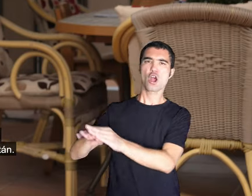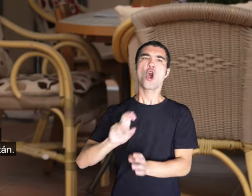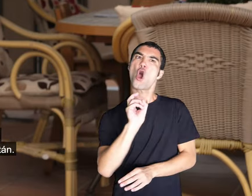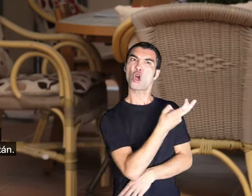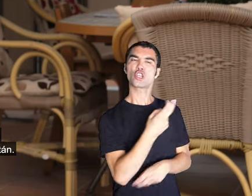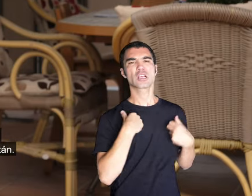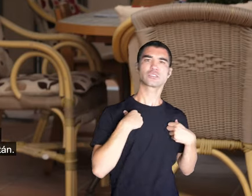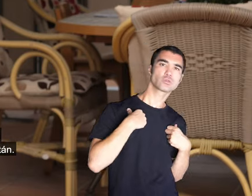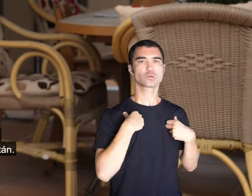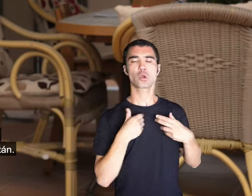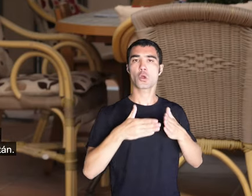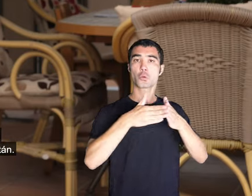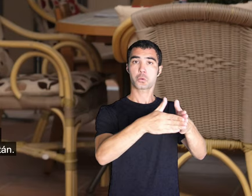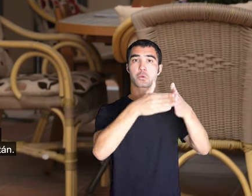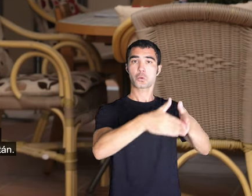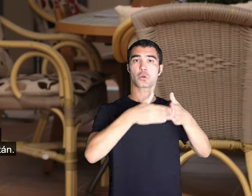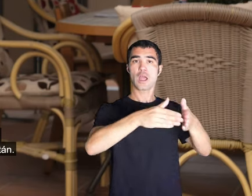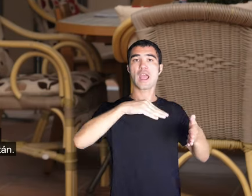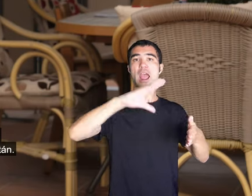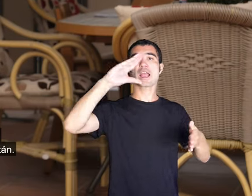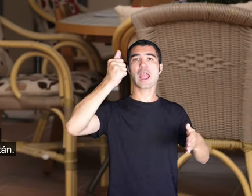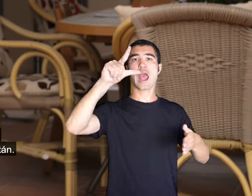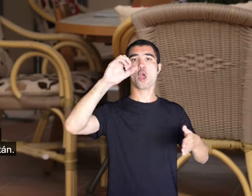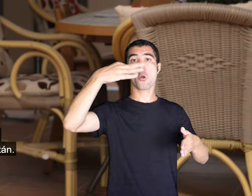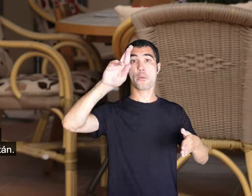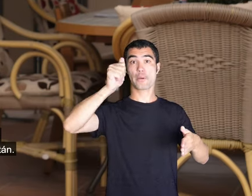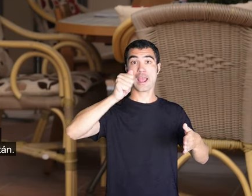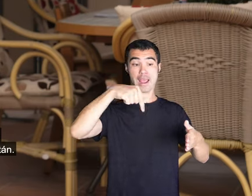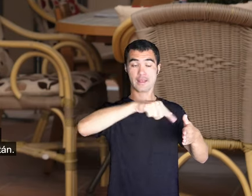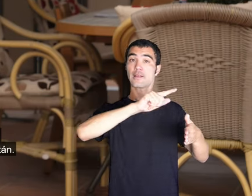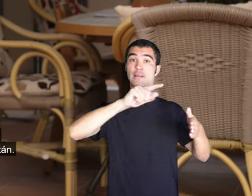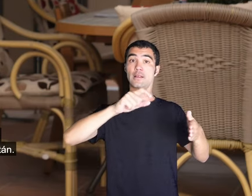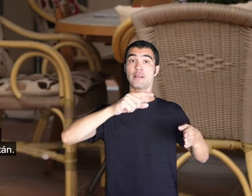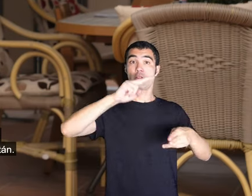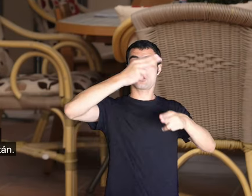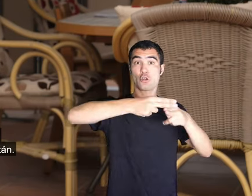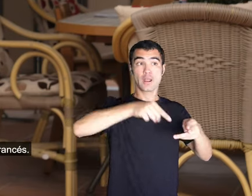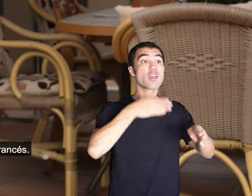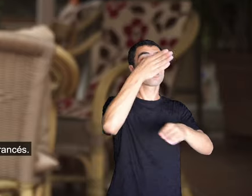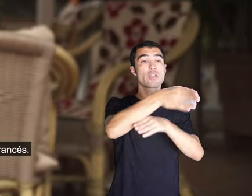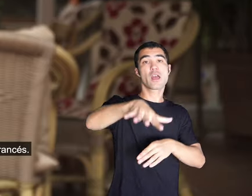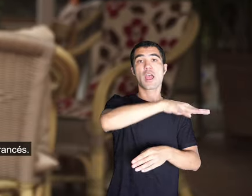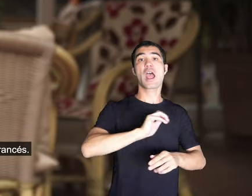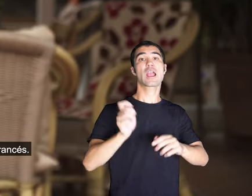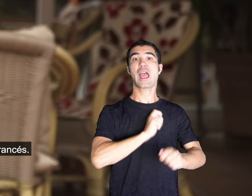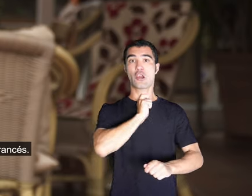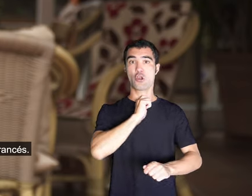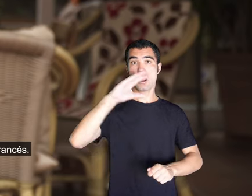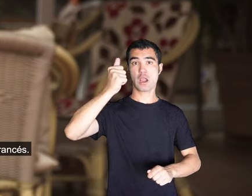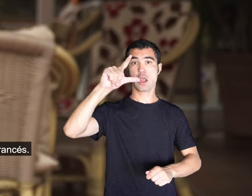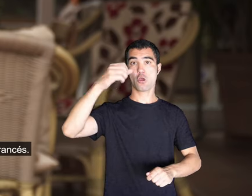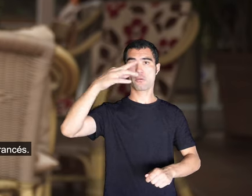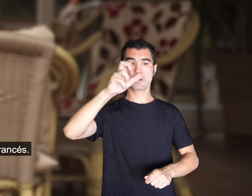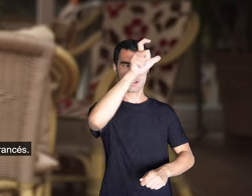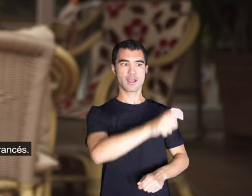excursión a bordo de la barca Calobra hasta la Calobra, y él era el capitán. Él hablaba francés,